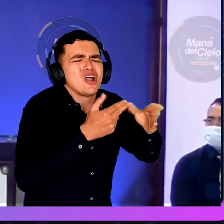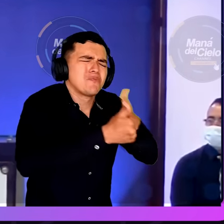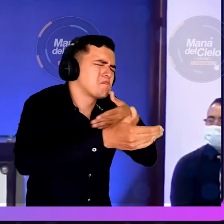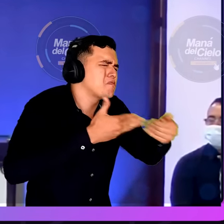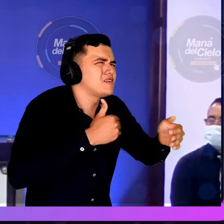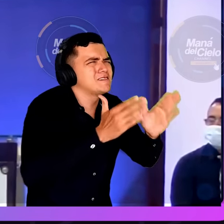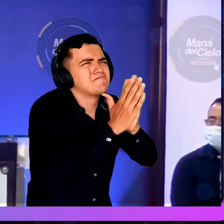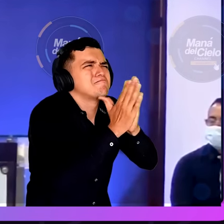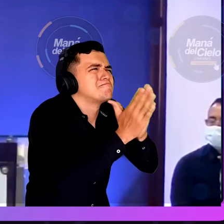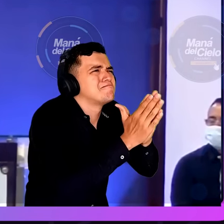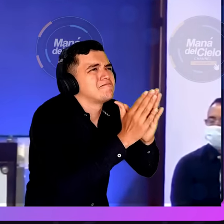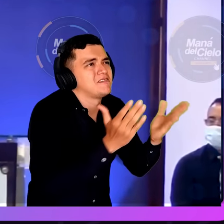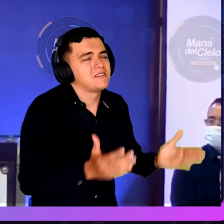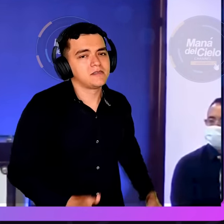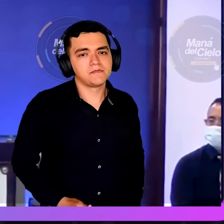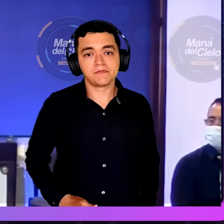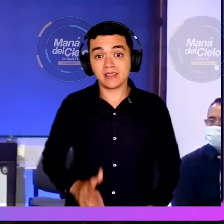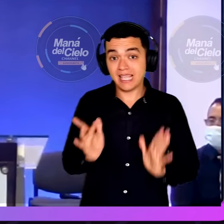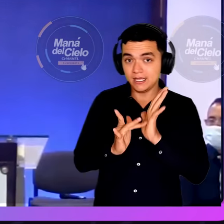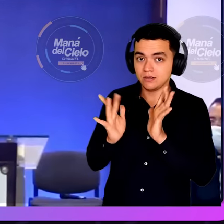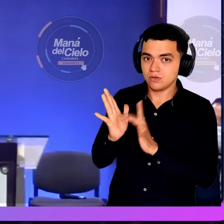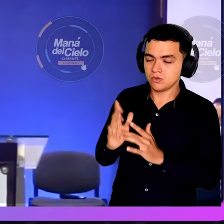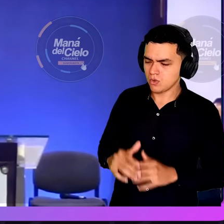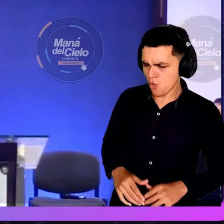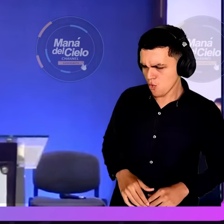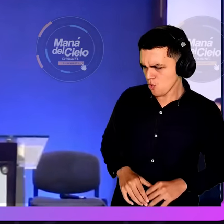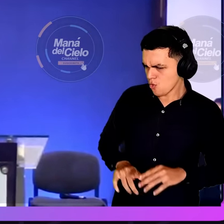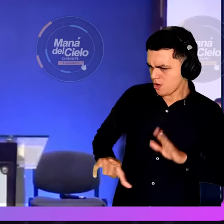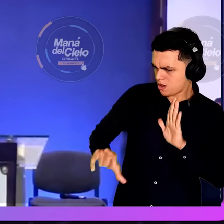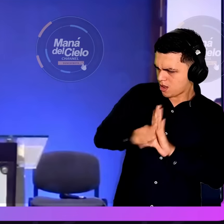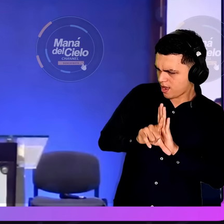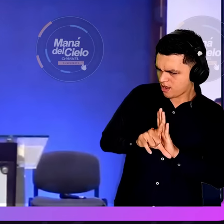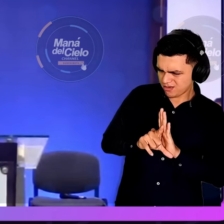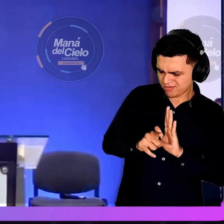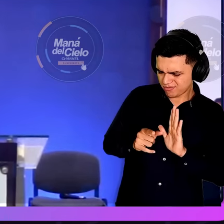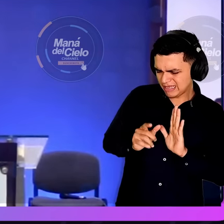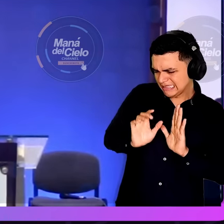lo hago. Y entonces insistía hasta que el Señor dijo,